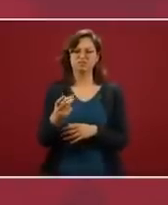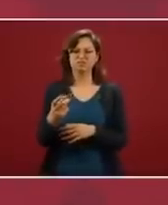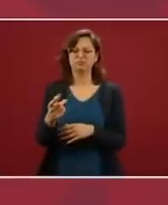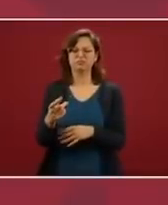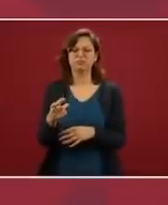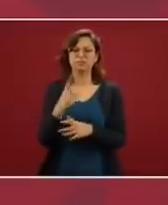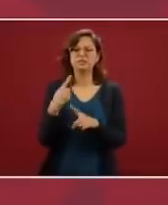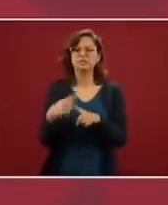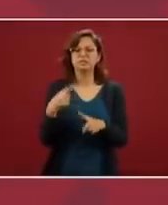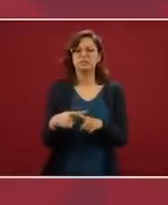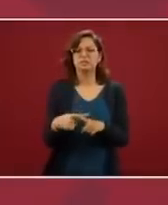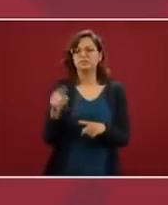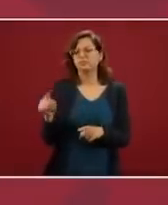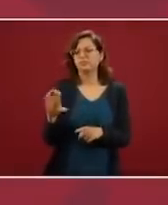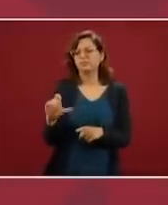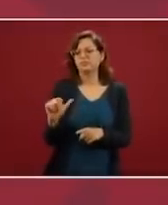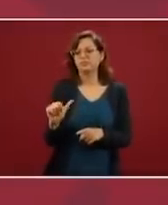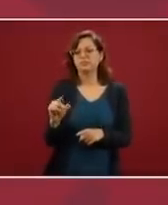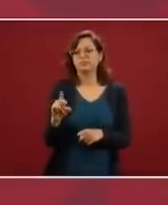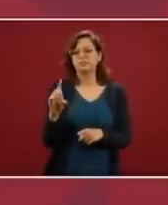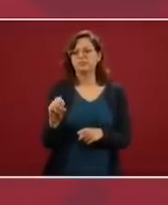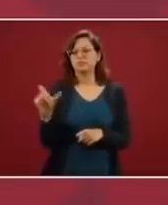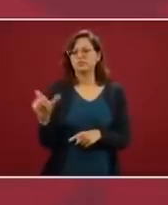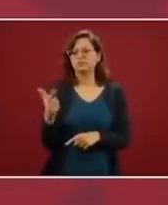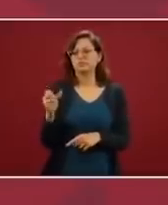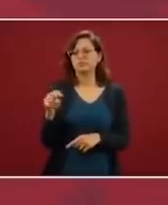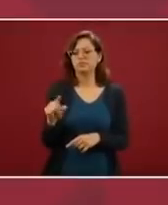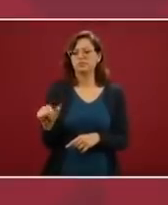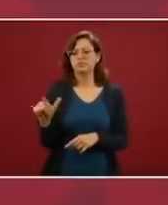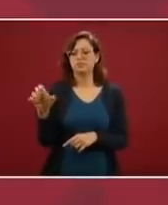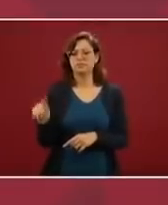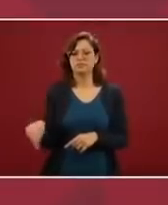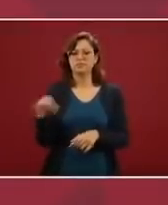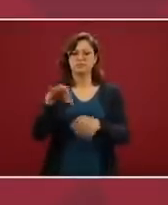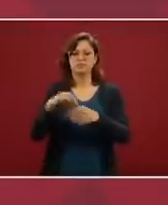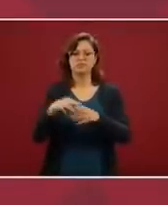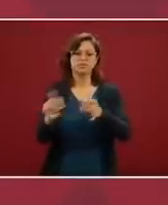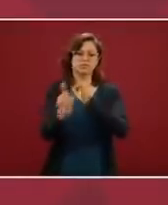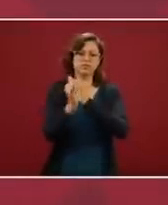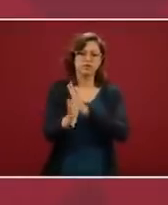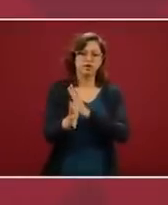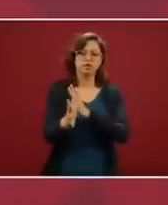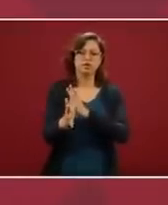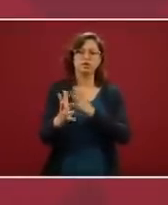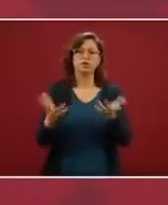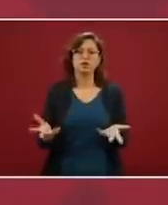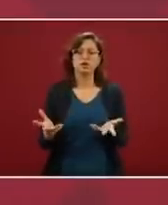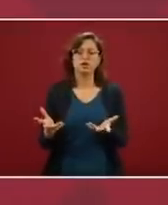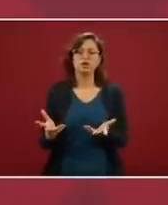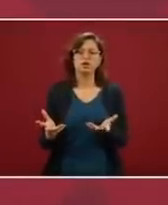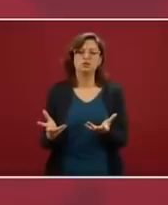lo dijo Claudio X González, o sea, después del fraude, nos